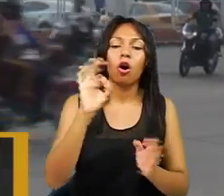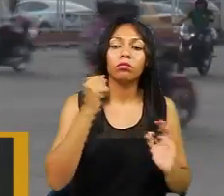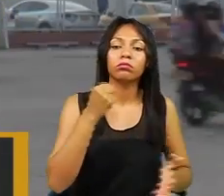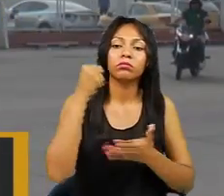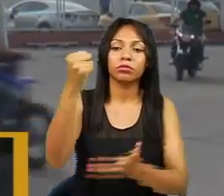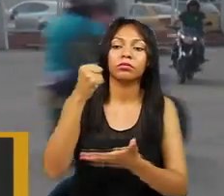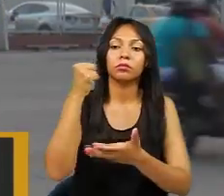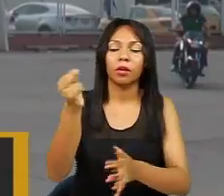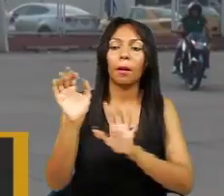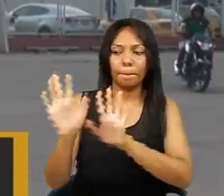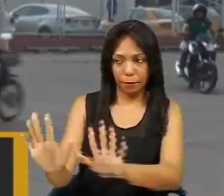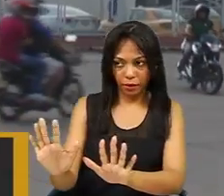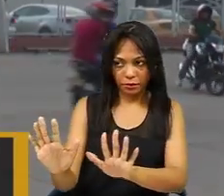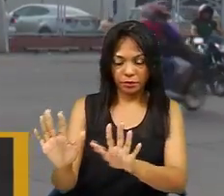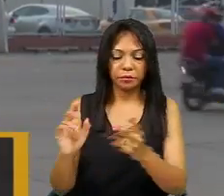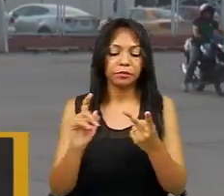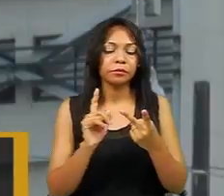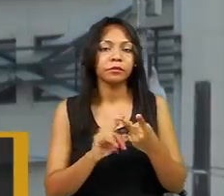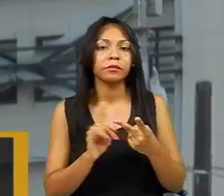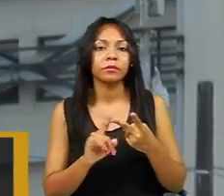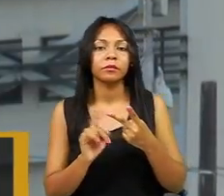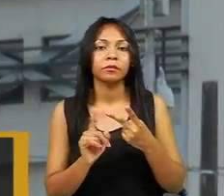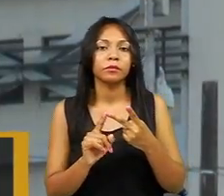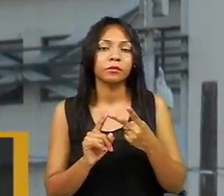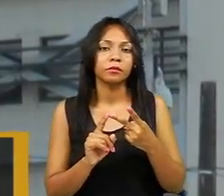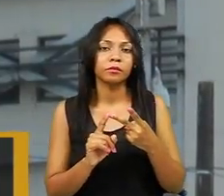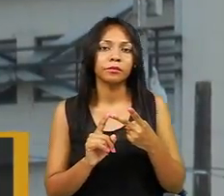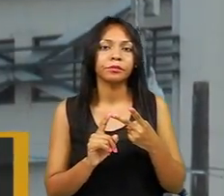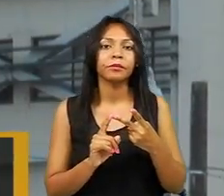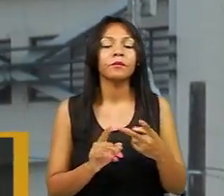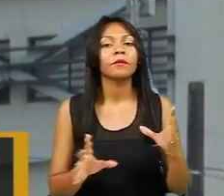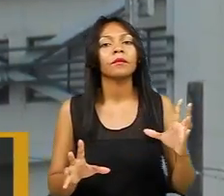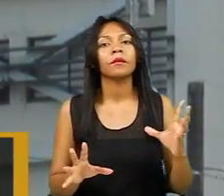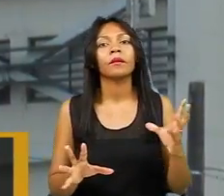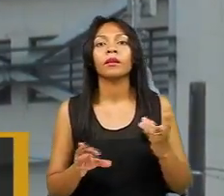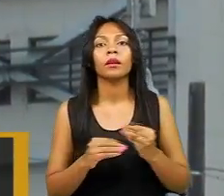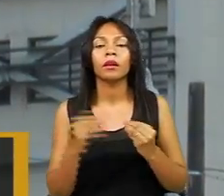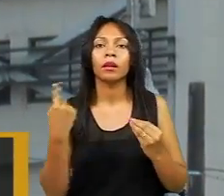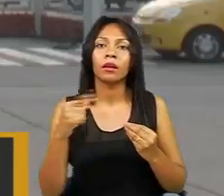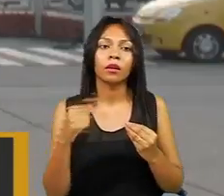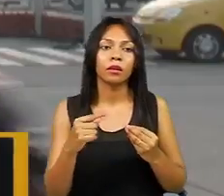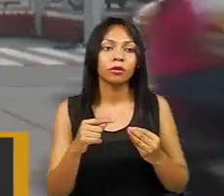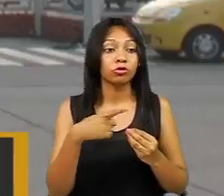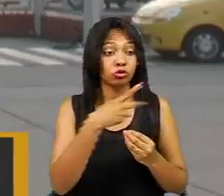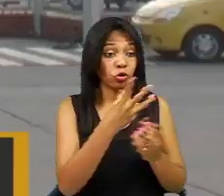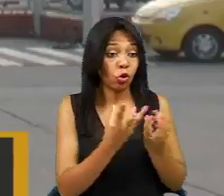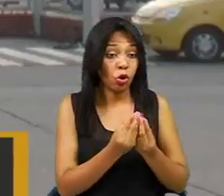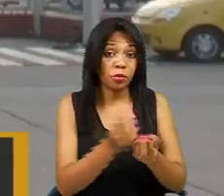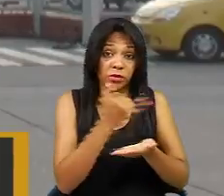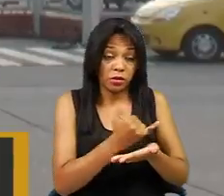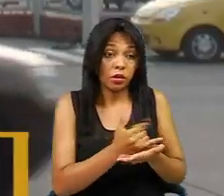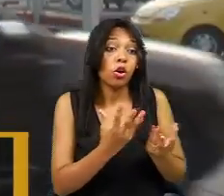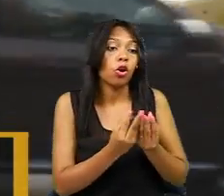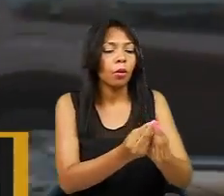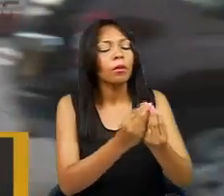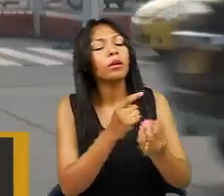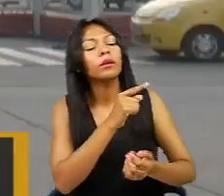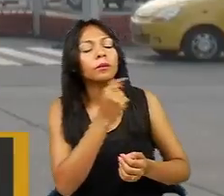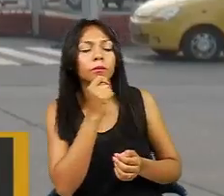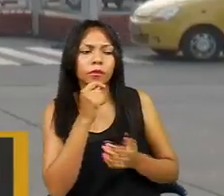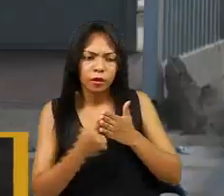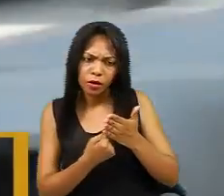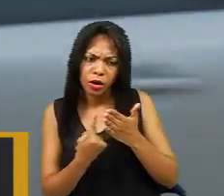presentar sus propuestas, y en segunda medida generar una instancia con la organización sindical para discutir cómo se mejora el